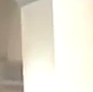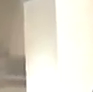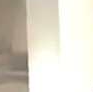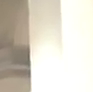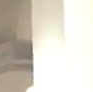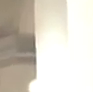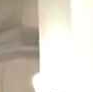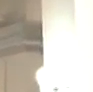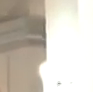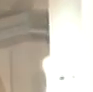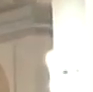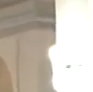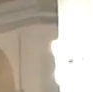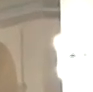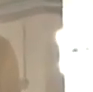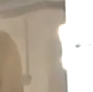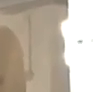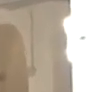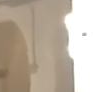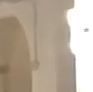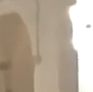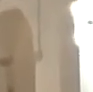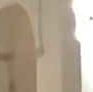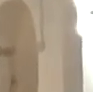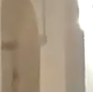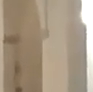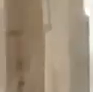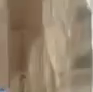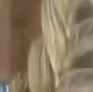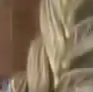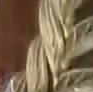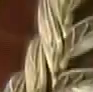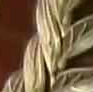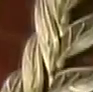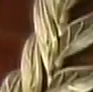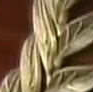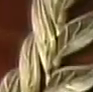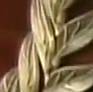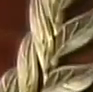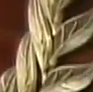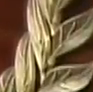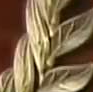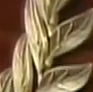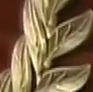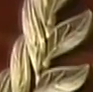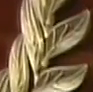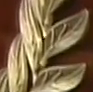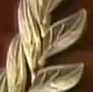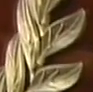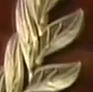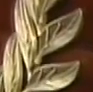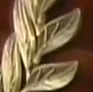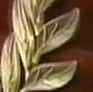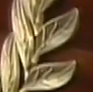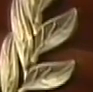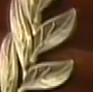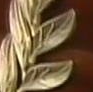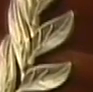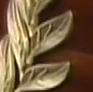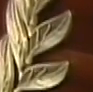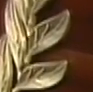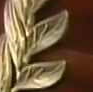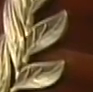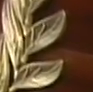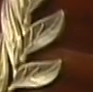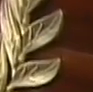Seguridad Ciudadana y Paz y ministra del Poder Popular para Relaciones Interiores, Justicia y Paz, y el ciudadano José